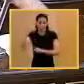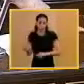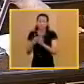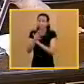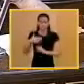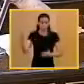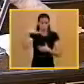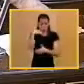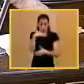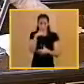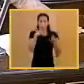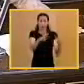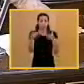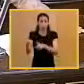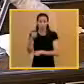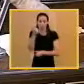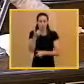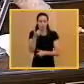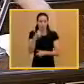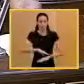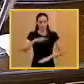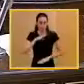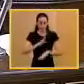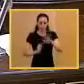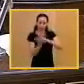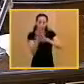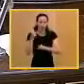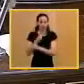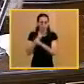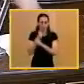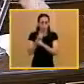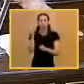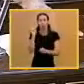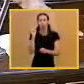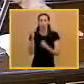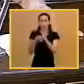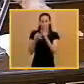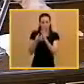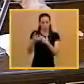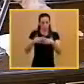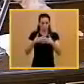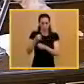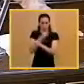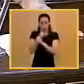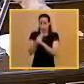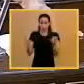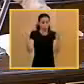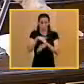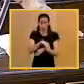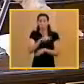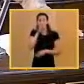sector, ni por su capacidad de creación de empleo, ni por la cualificación de nuestra mano de obra. Por otra parte, va siendo